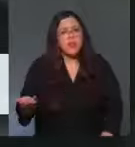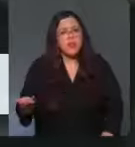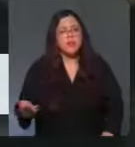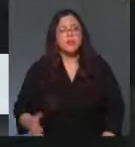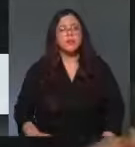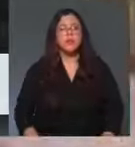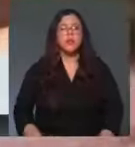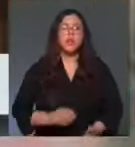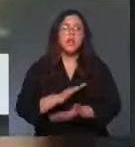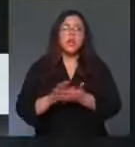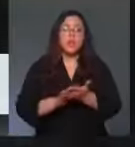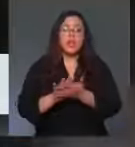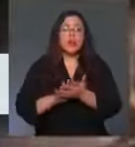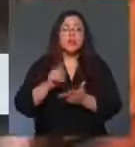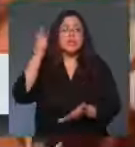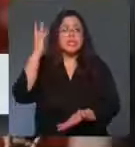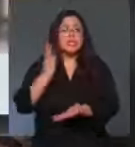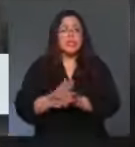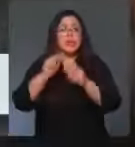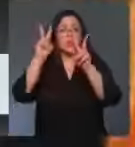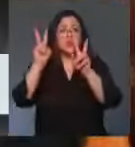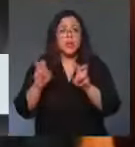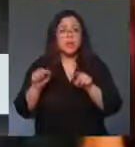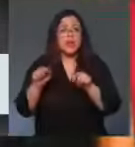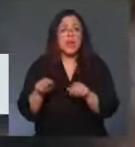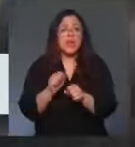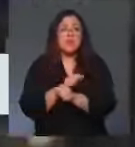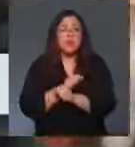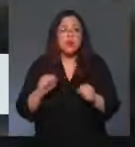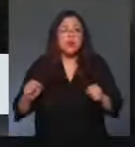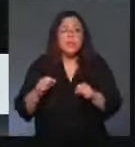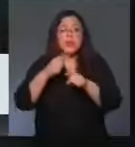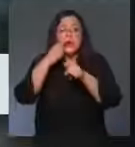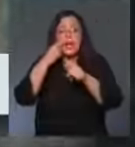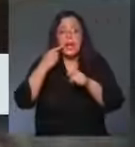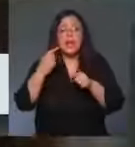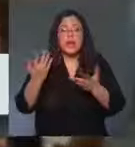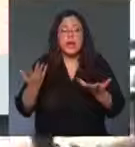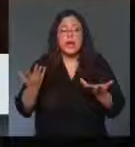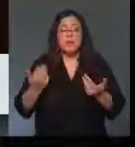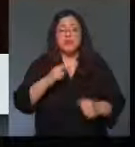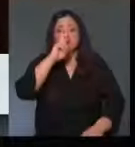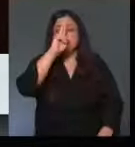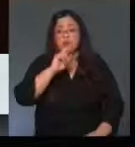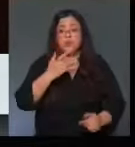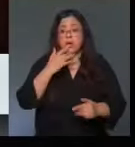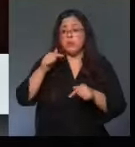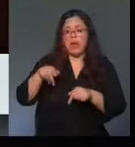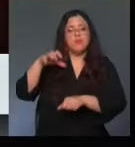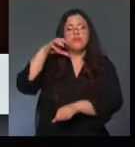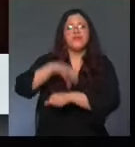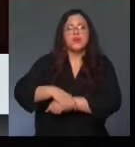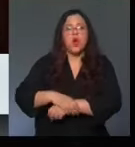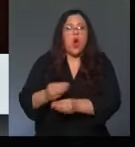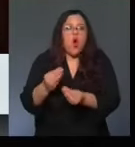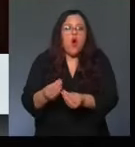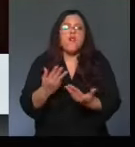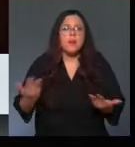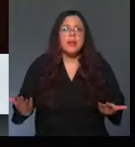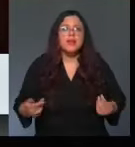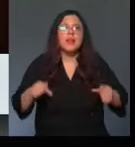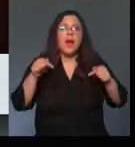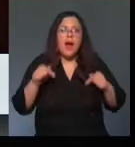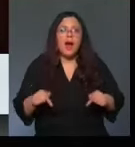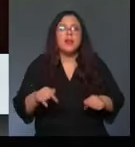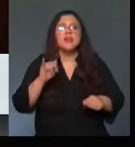ejemplo, si dictara una medida cautelar que hiciera imposible que él ejerciera su función, por ejemplo, está en prisión preventiva. Por supuesto, ahí cae en